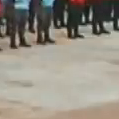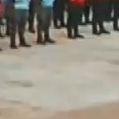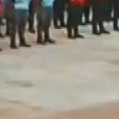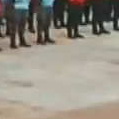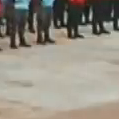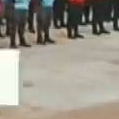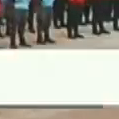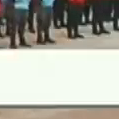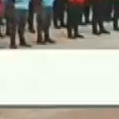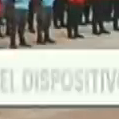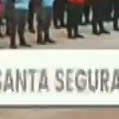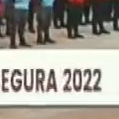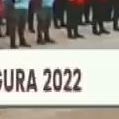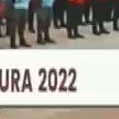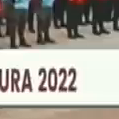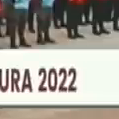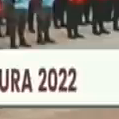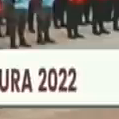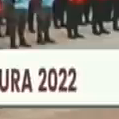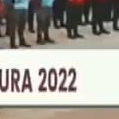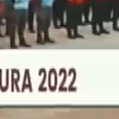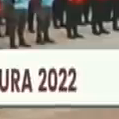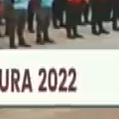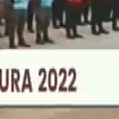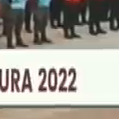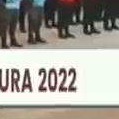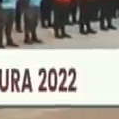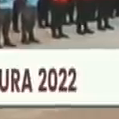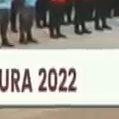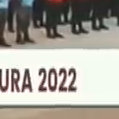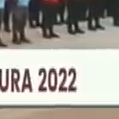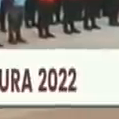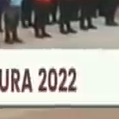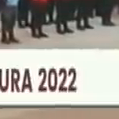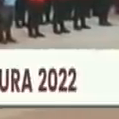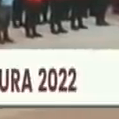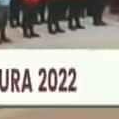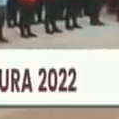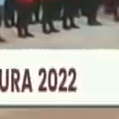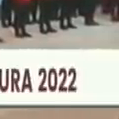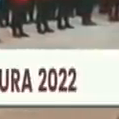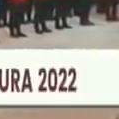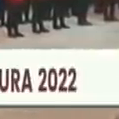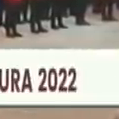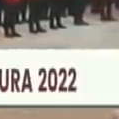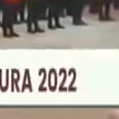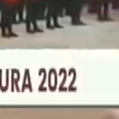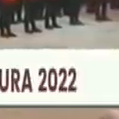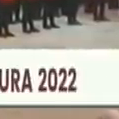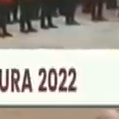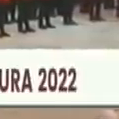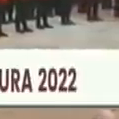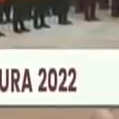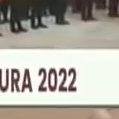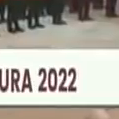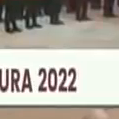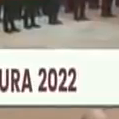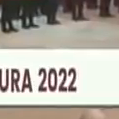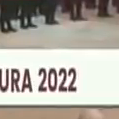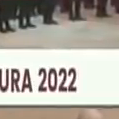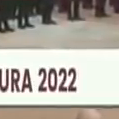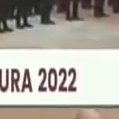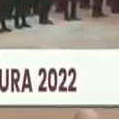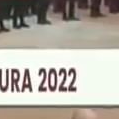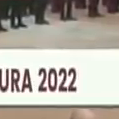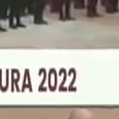compañía del vicepresidente sectorial de Seguridad Ciudadana y Paz, almirante en jefe Remigio Ceballos, el vicepresidente para el área social, Mervin